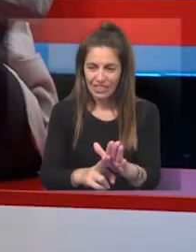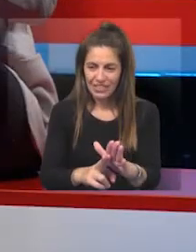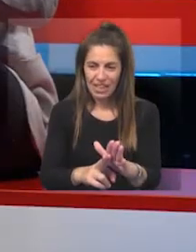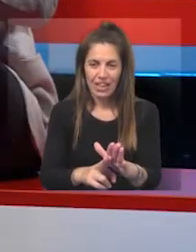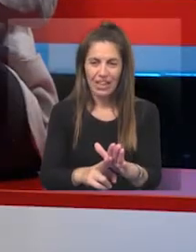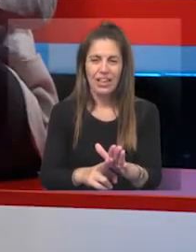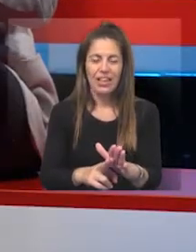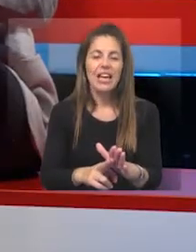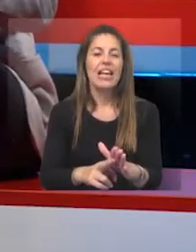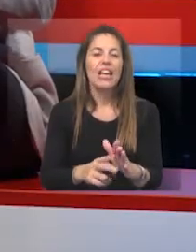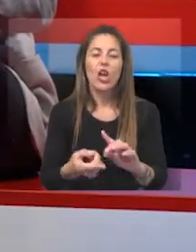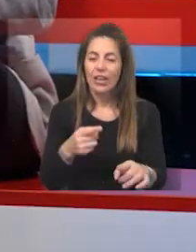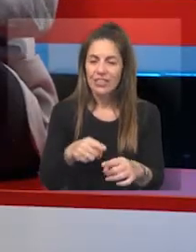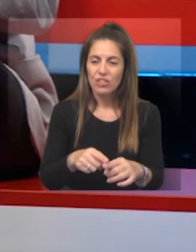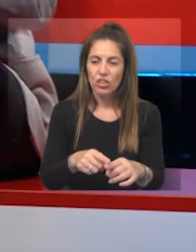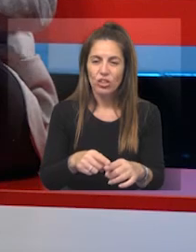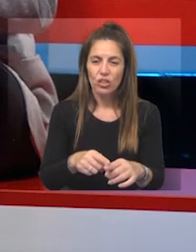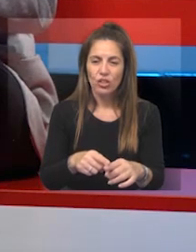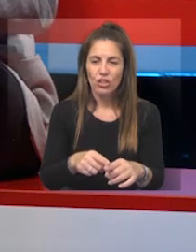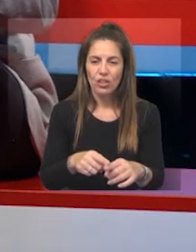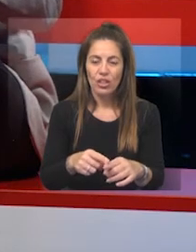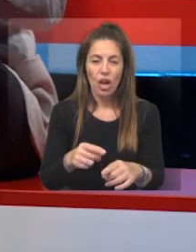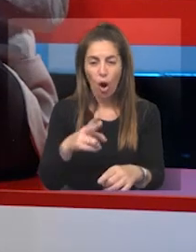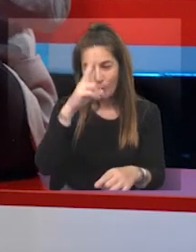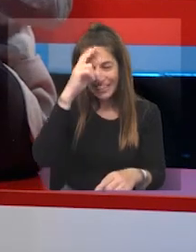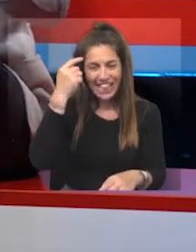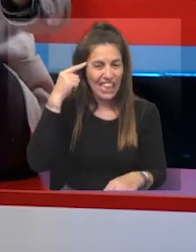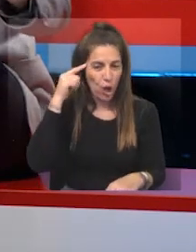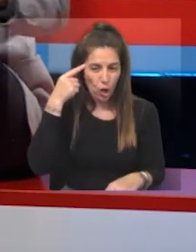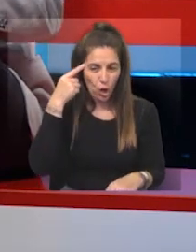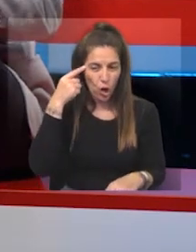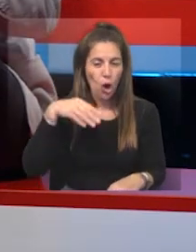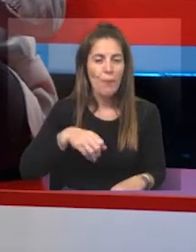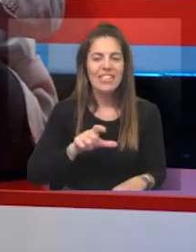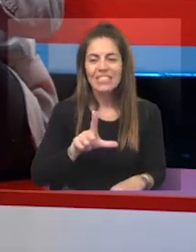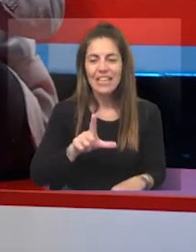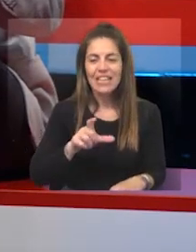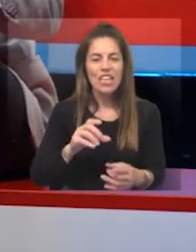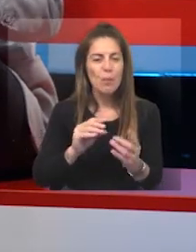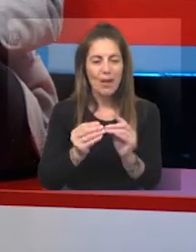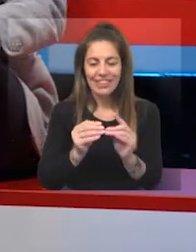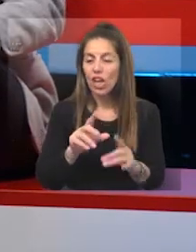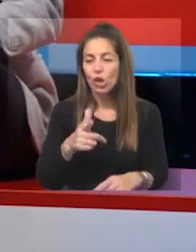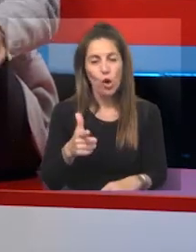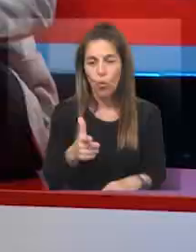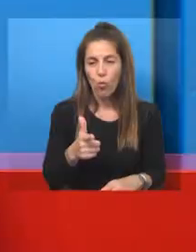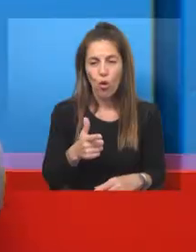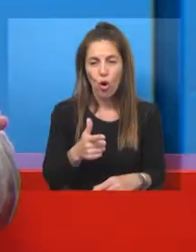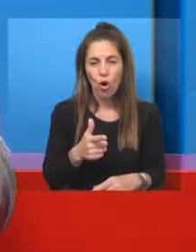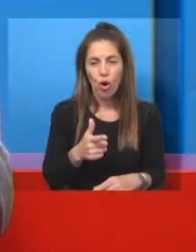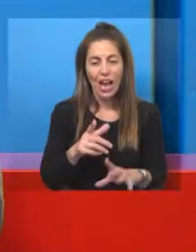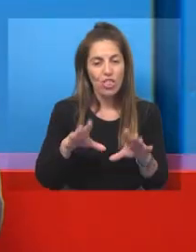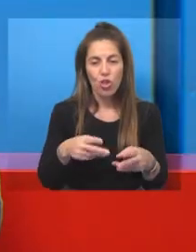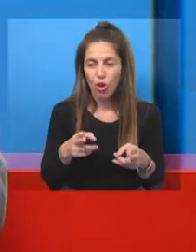en lo que tiene que ver con agudos el hospital vardo Maciel Y paster no hubo cobertura completa este en todo el